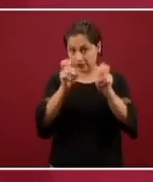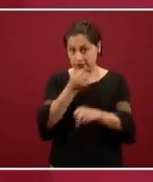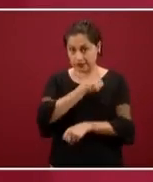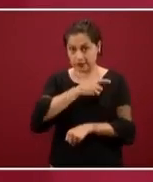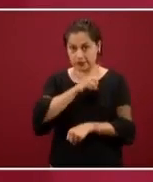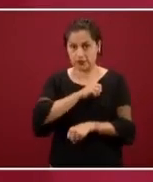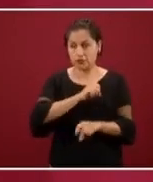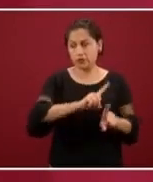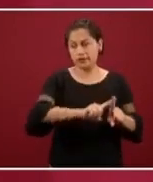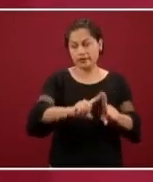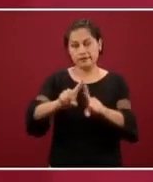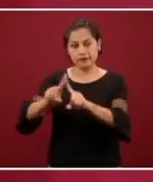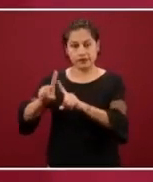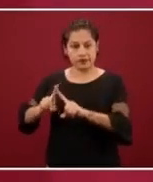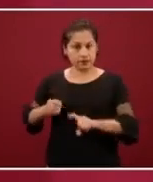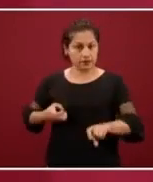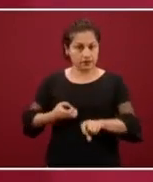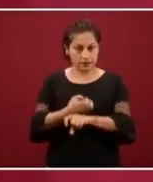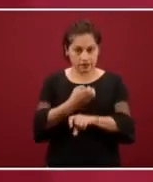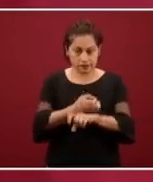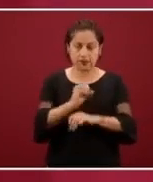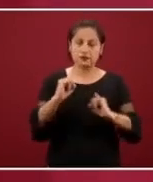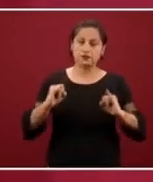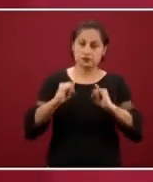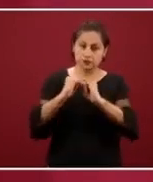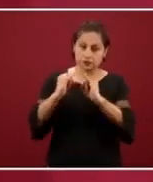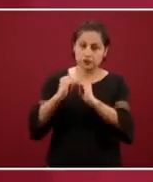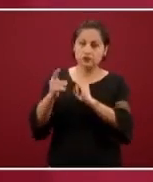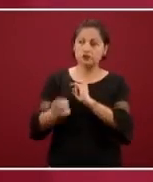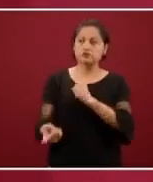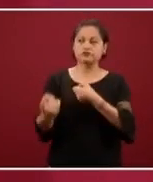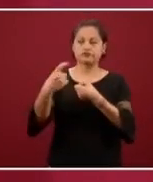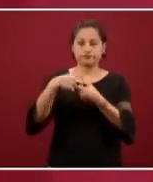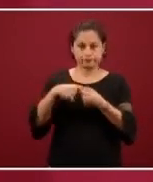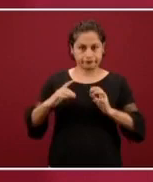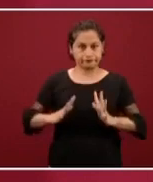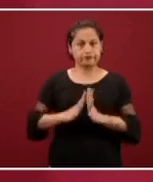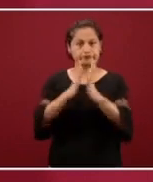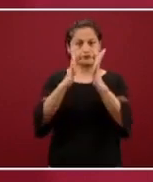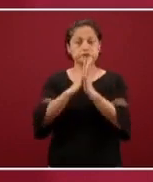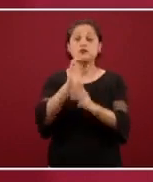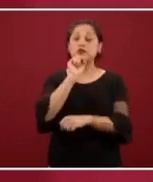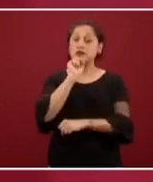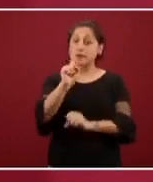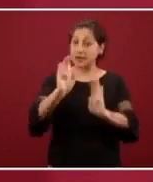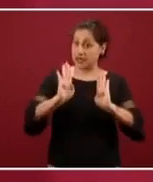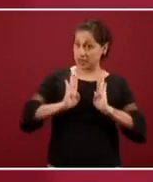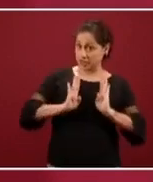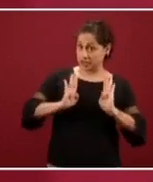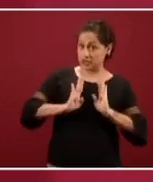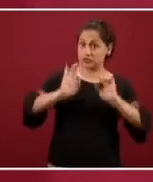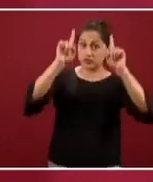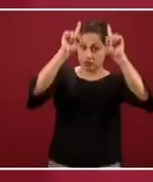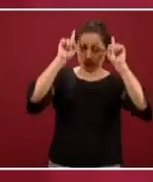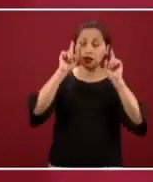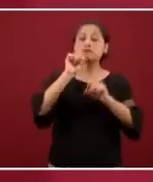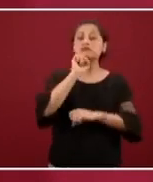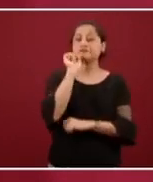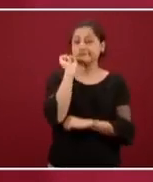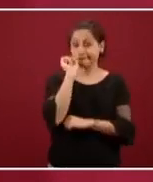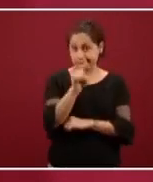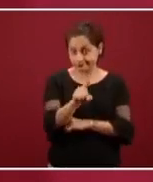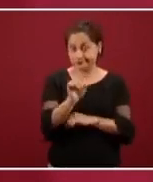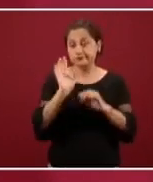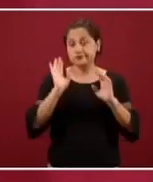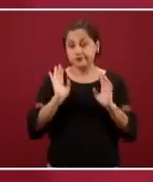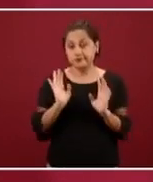las dependencias, incluyendo el Ejército y la Marina. Entonces, el Ejército tiene el Ejército y la Marina